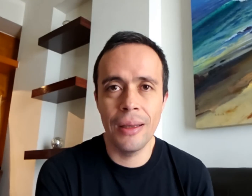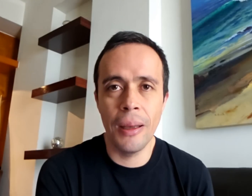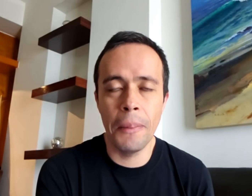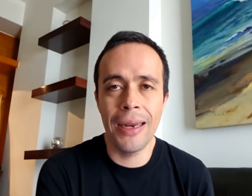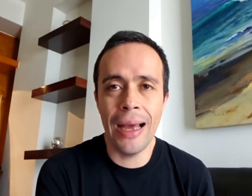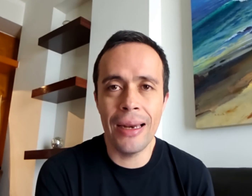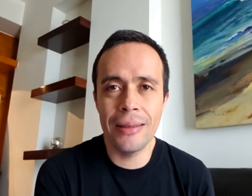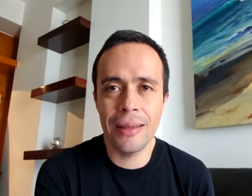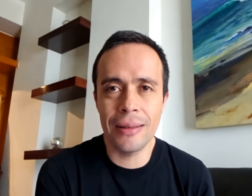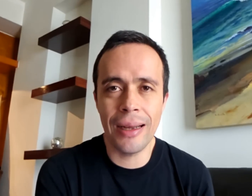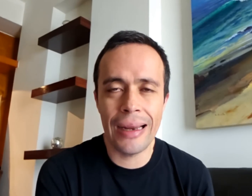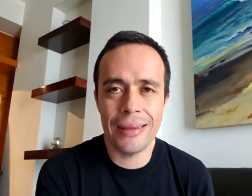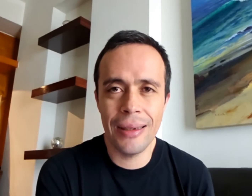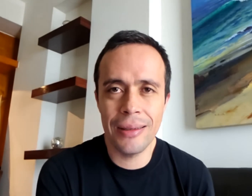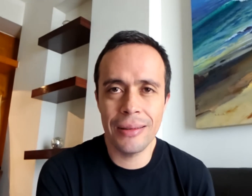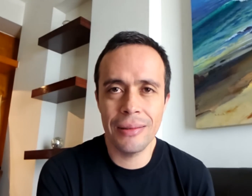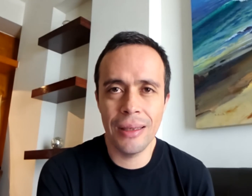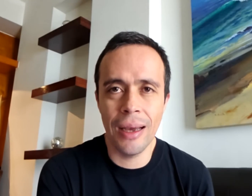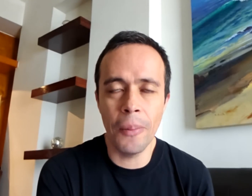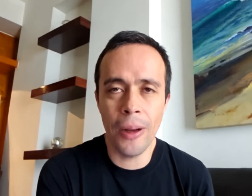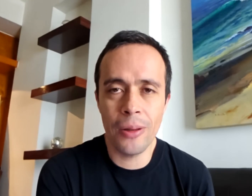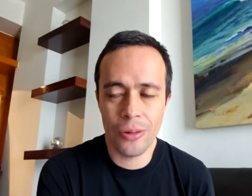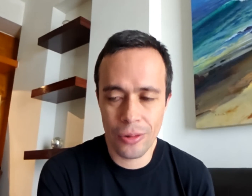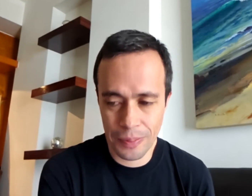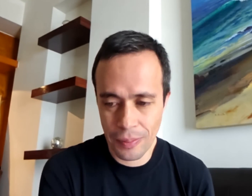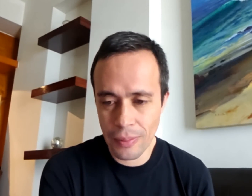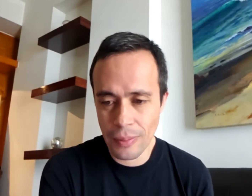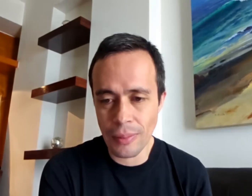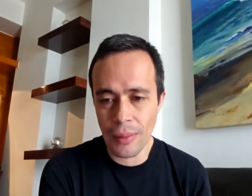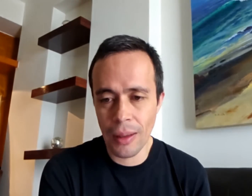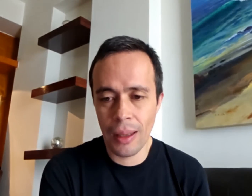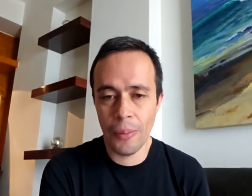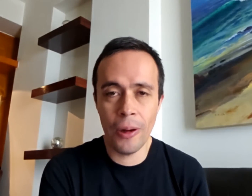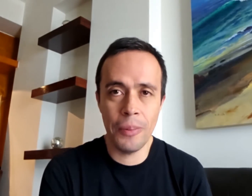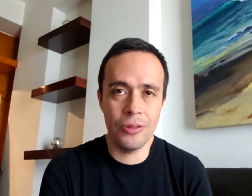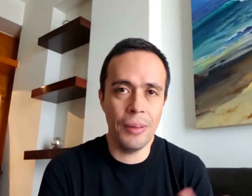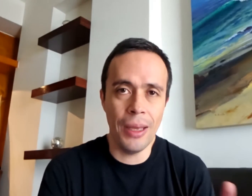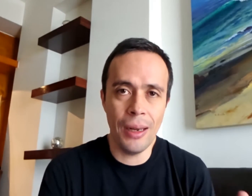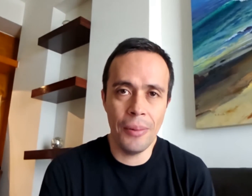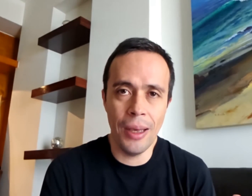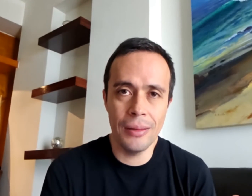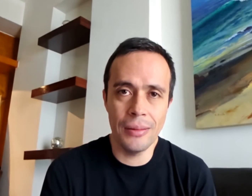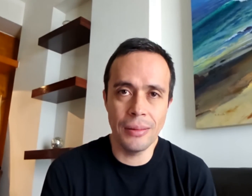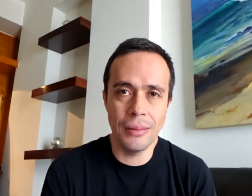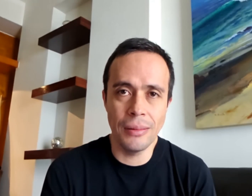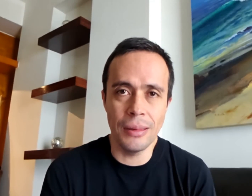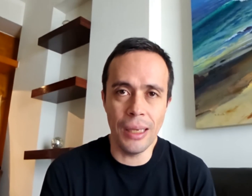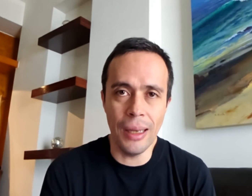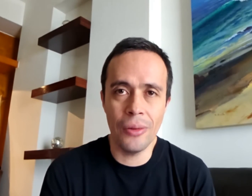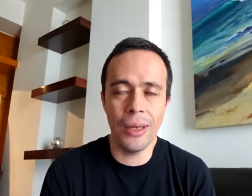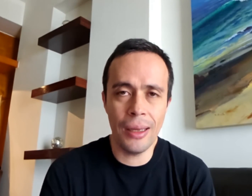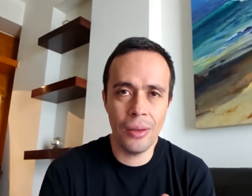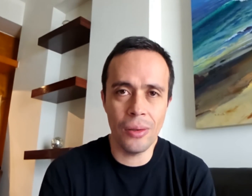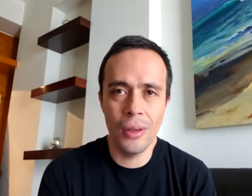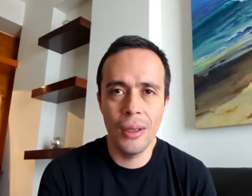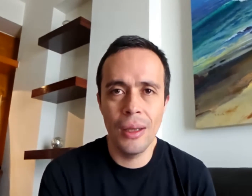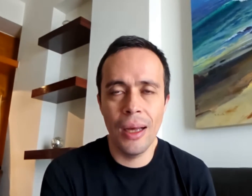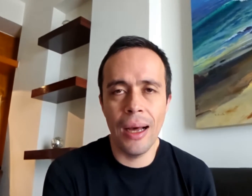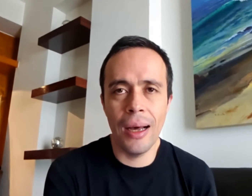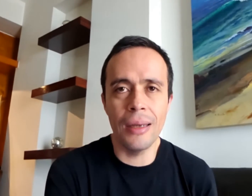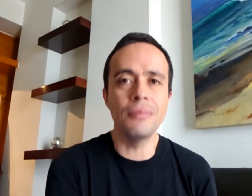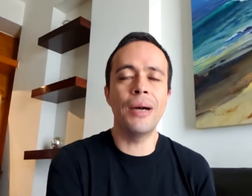hacer penales, hacer cárceles, aeropuertos. Y bueno, pues también había dinero